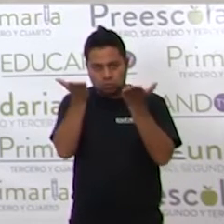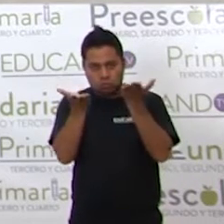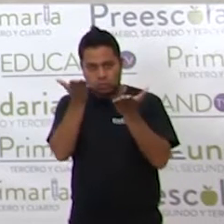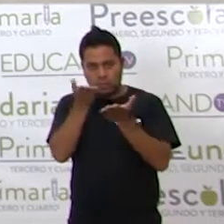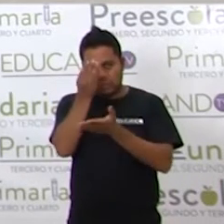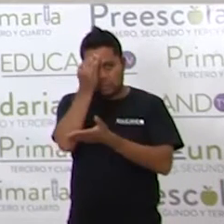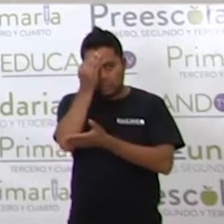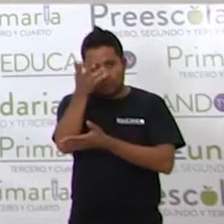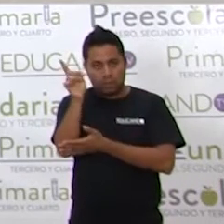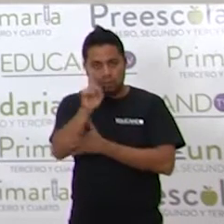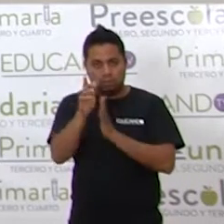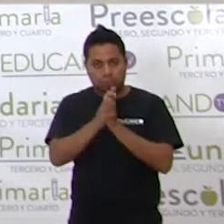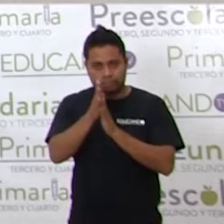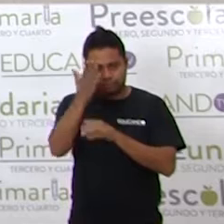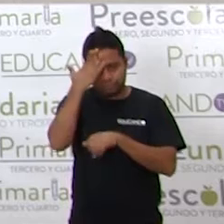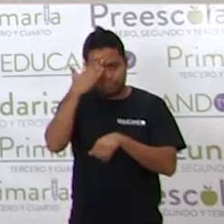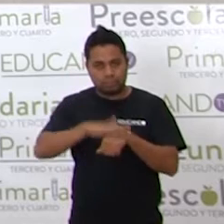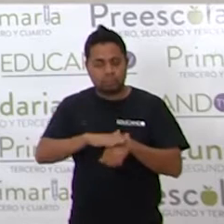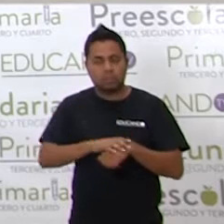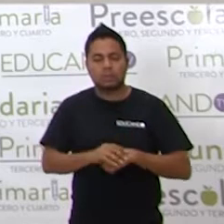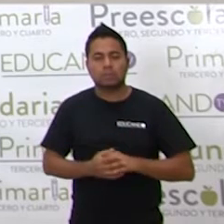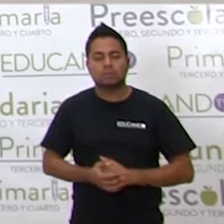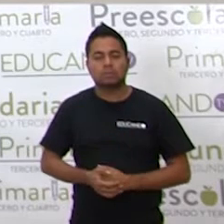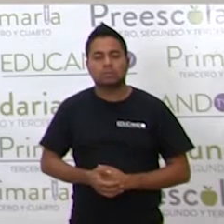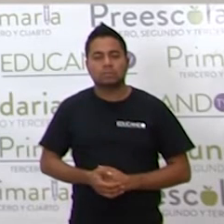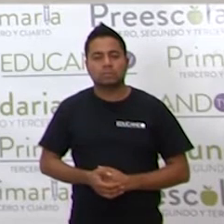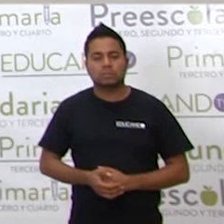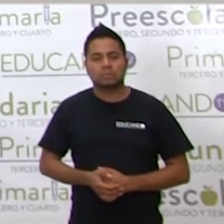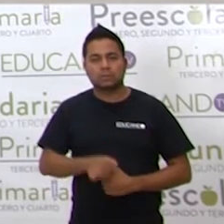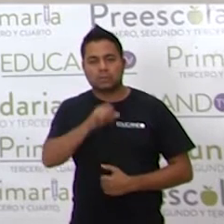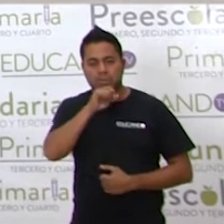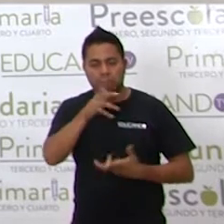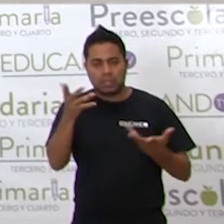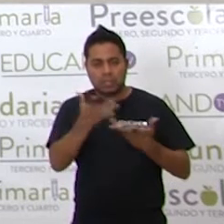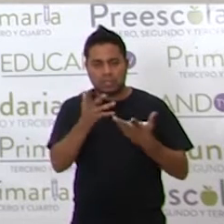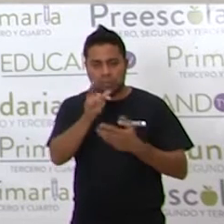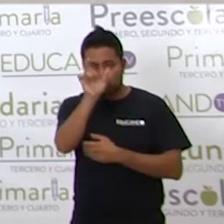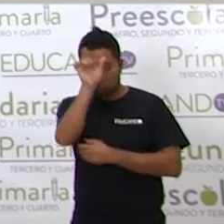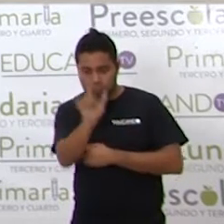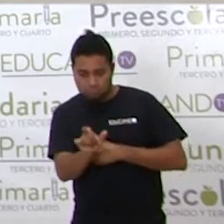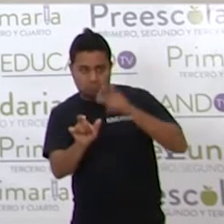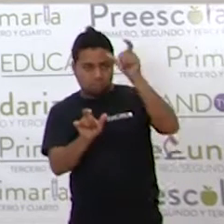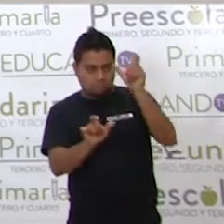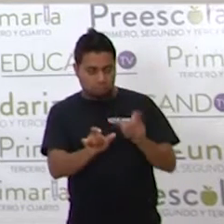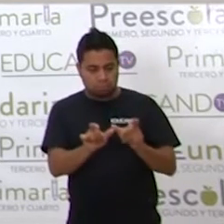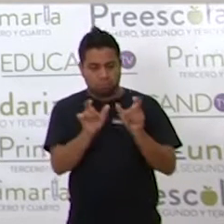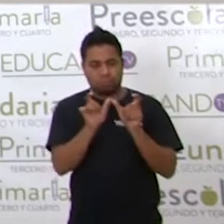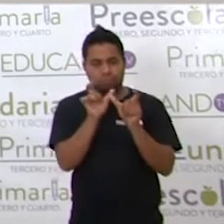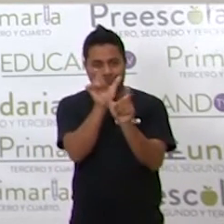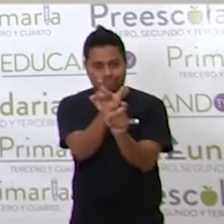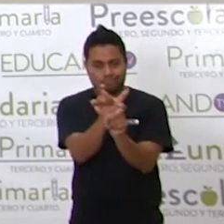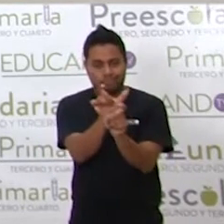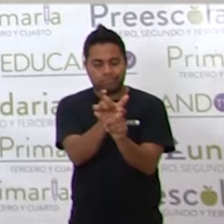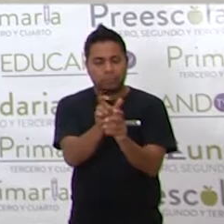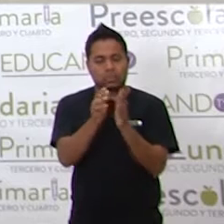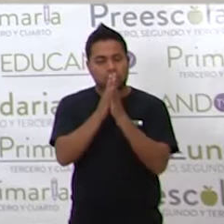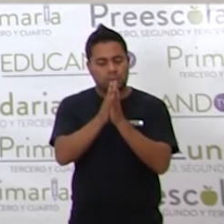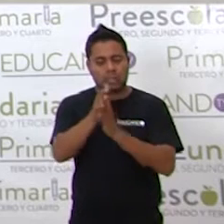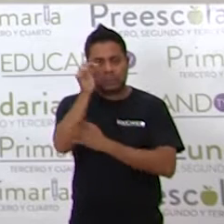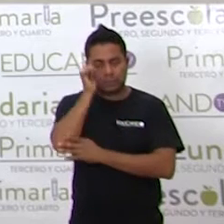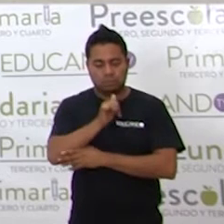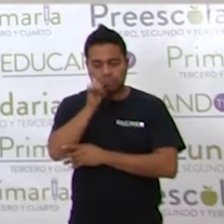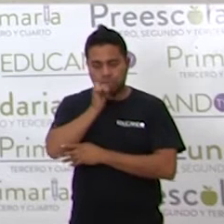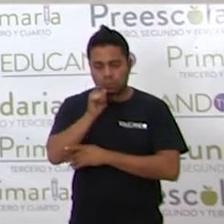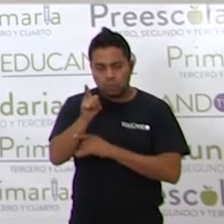olvides. Y igual vamos a hacer unidad con unidad y decena con decena. Por favor, siempre